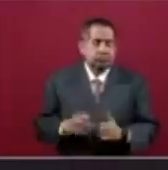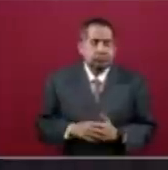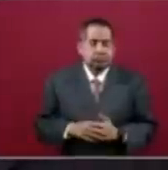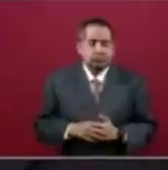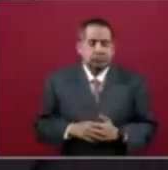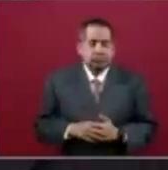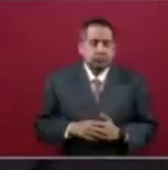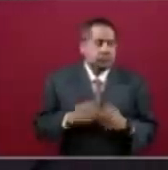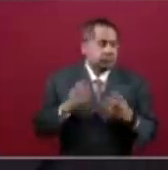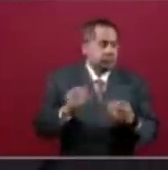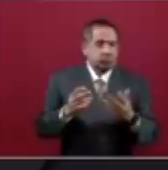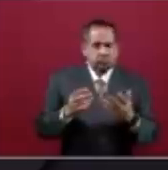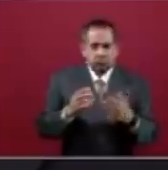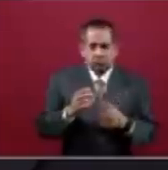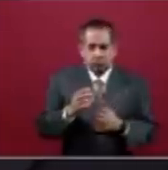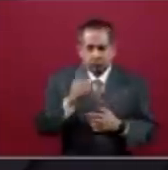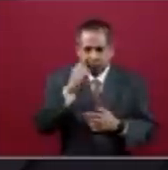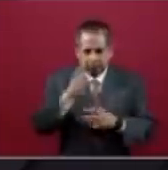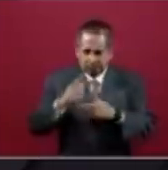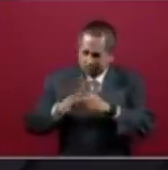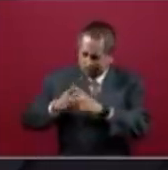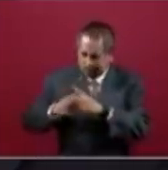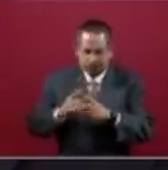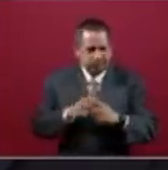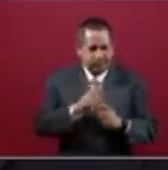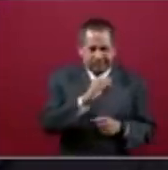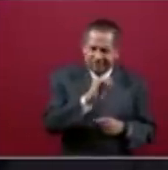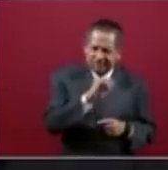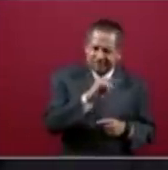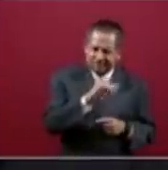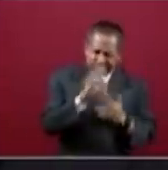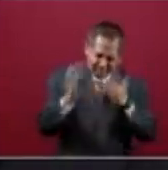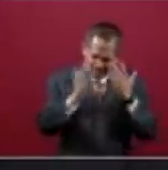Mucho humanismo y muchas matemáticas.